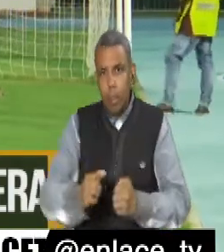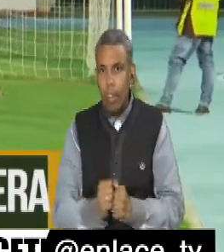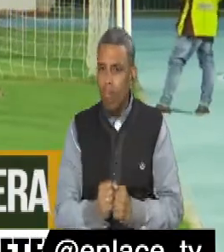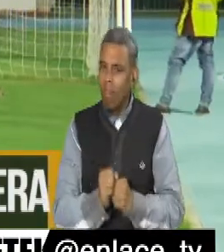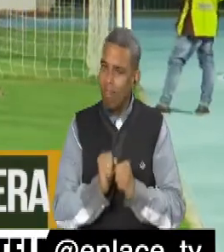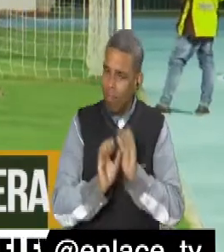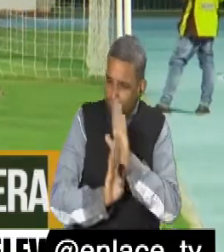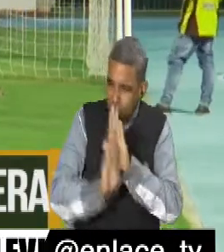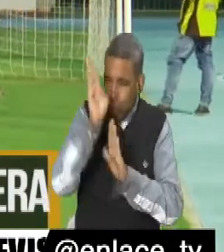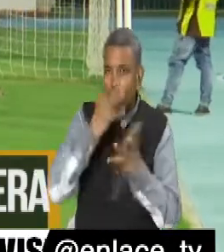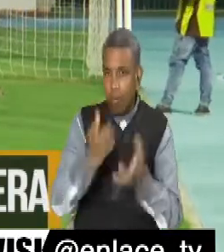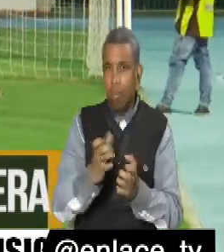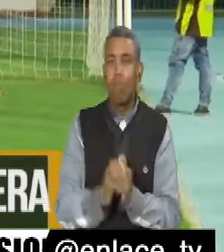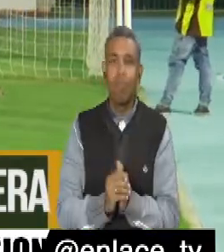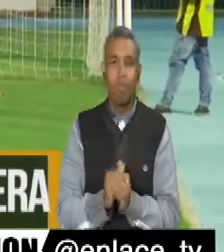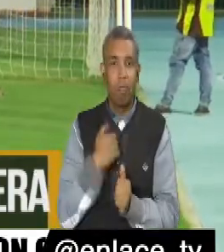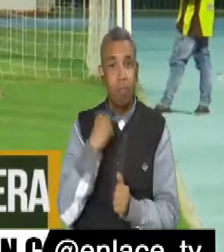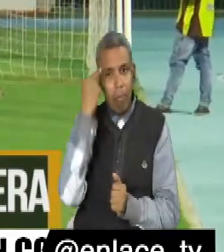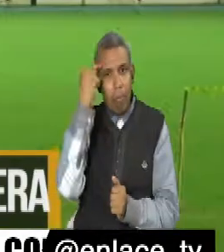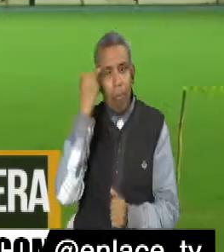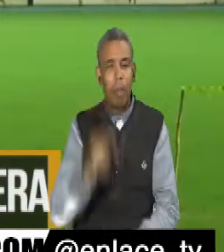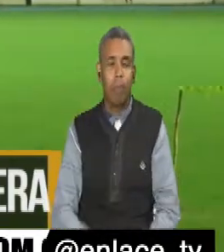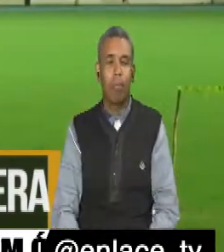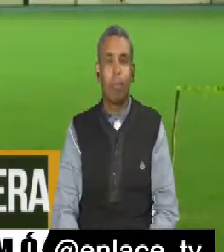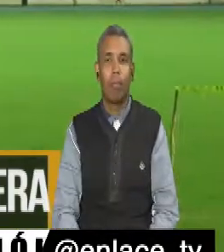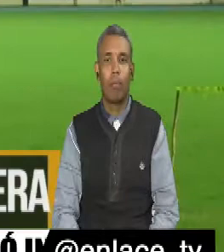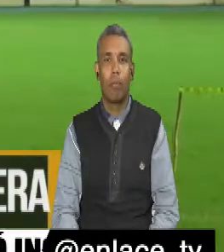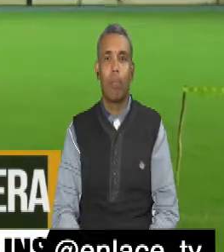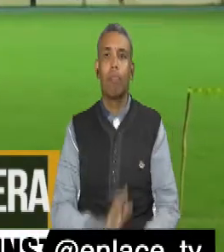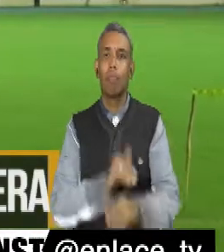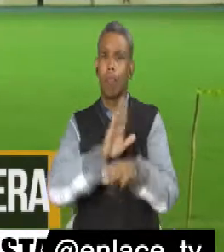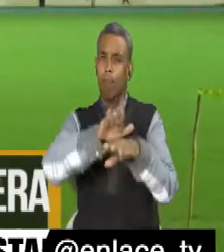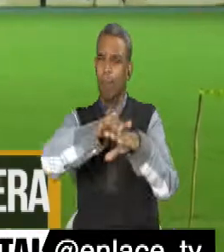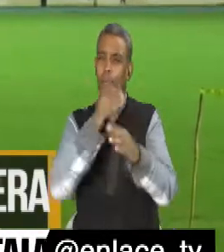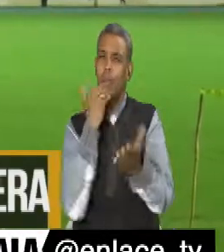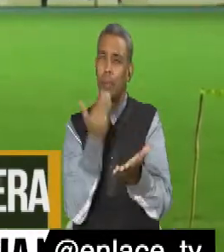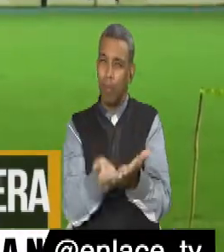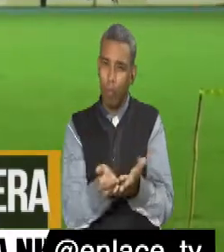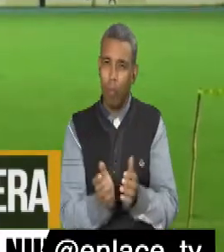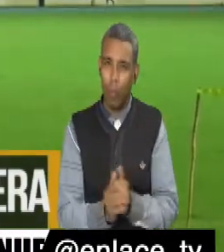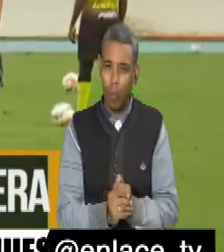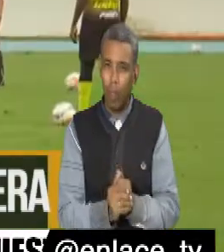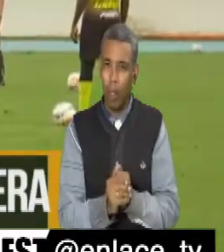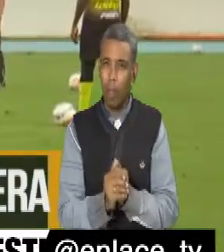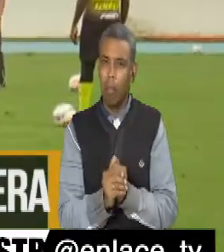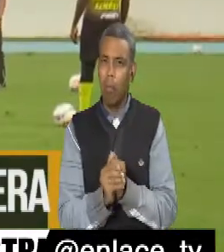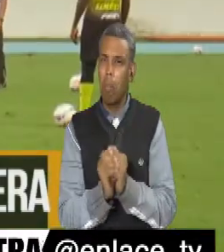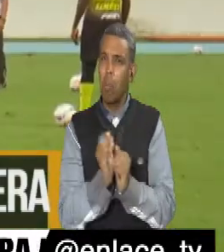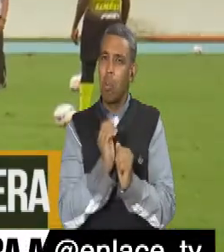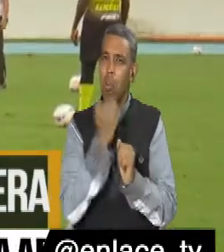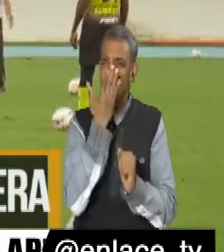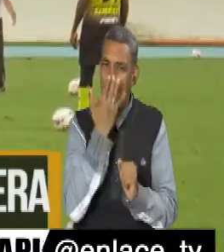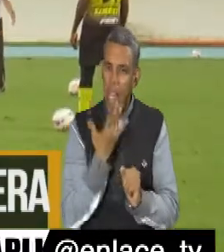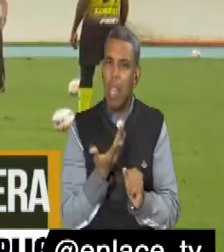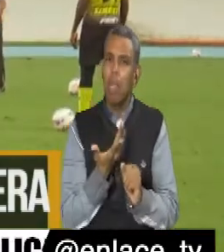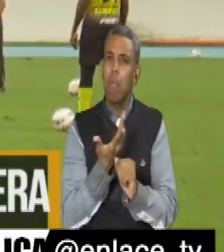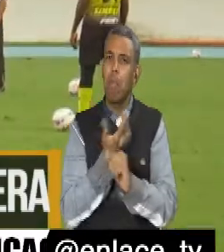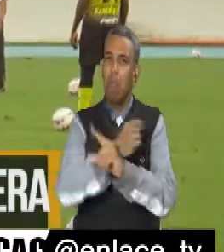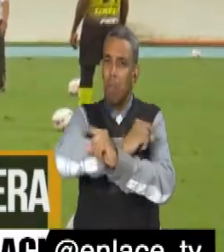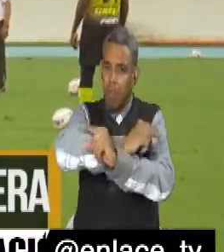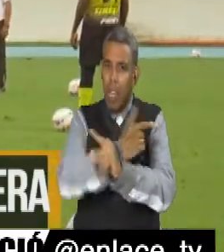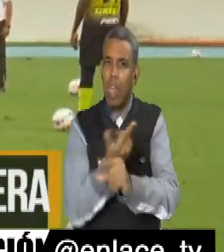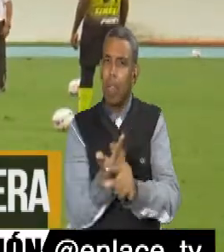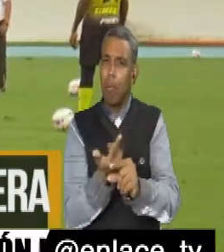grandes expectativas con su contratación. El mensaje es agradecerles, porque vi en las redes sociales que comentaban cosas lindas, están